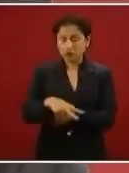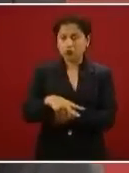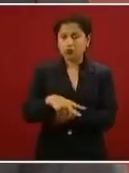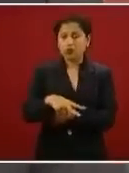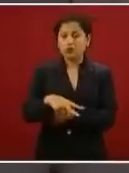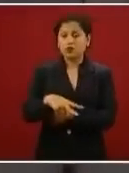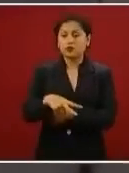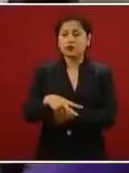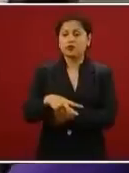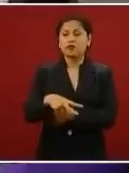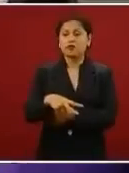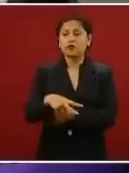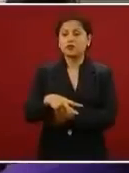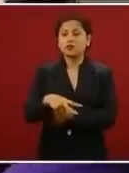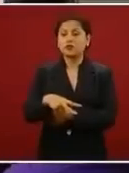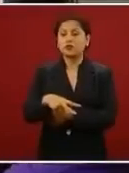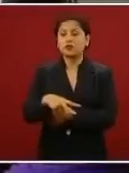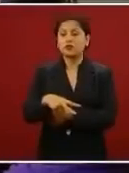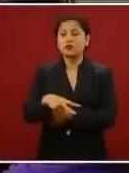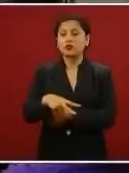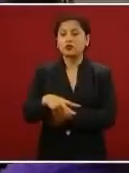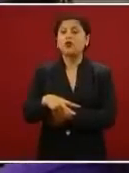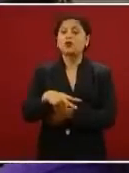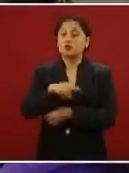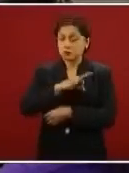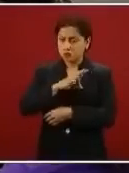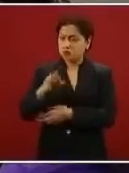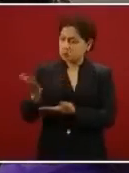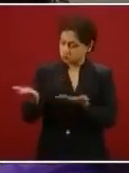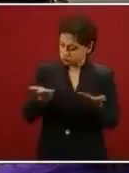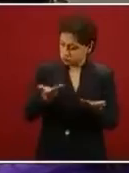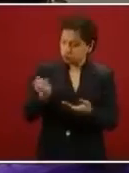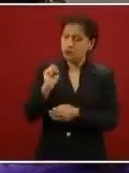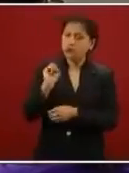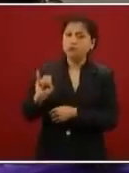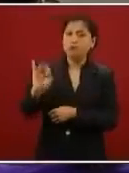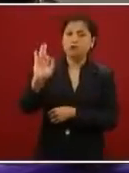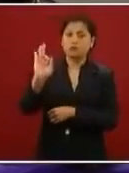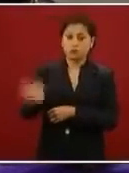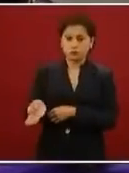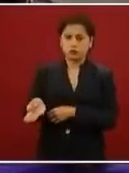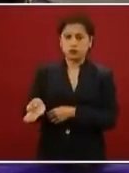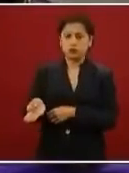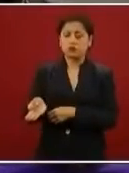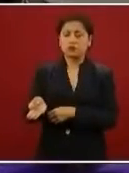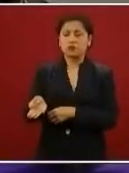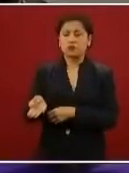atraque, que pueda haber un desembarco de los